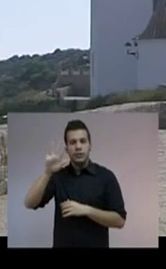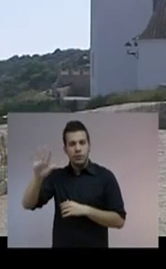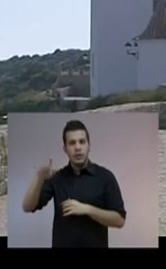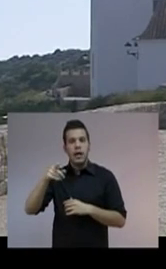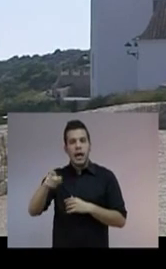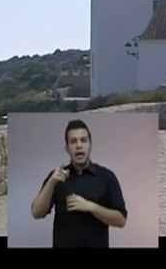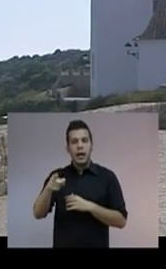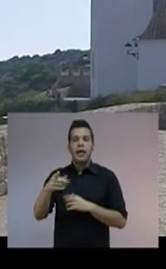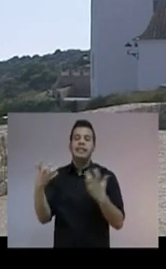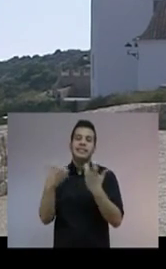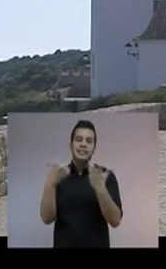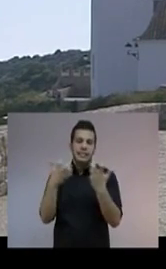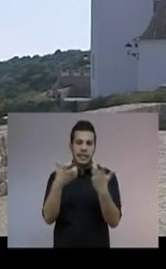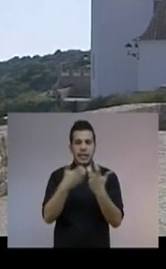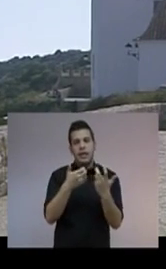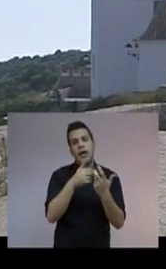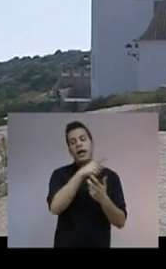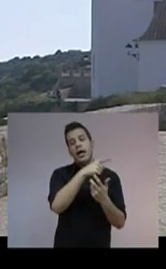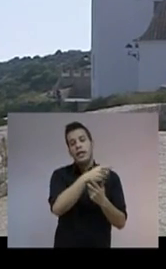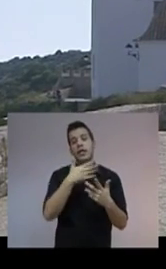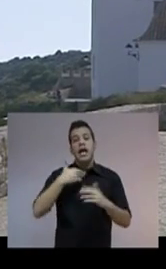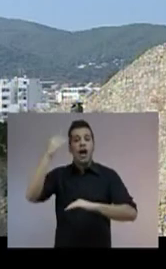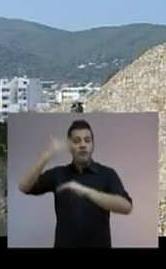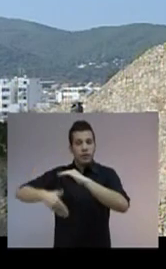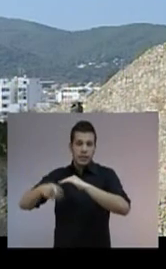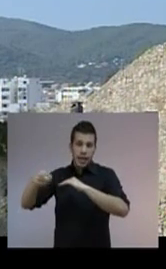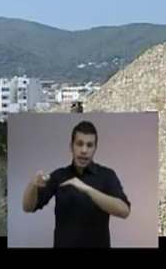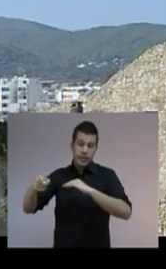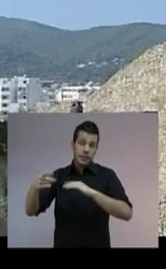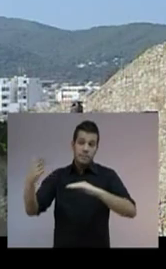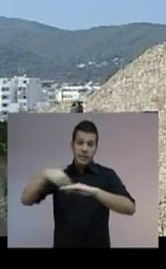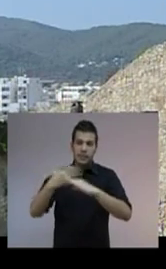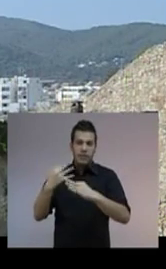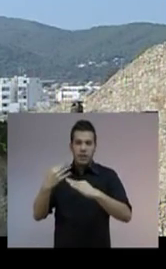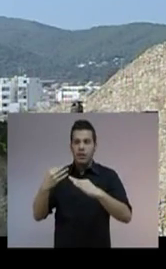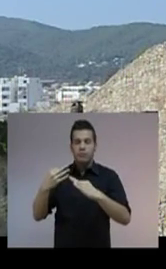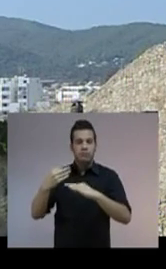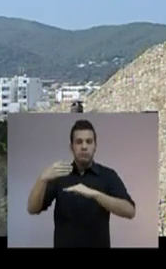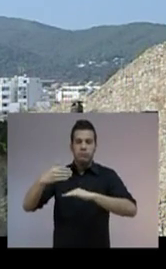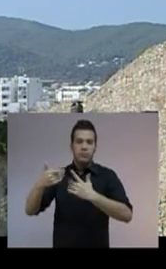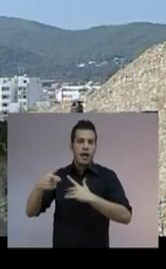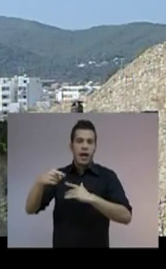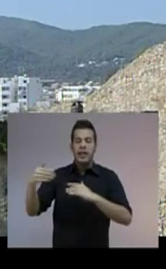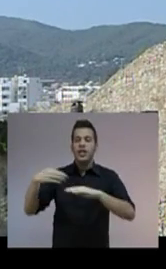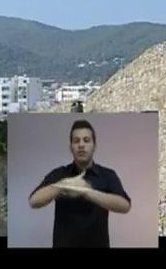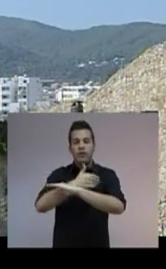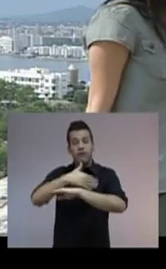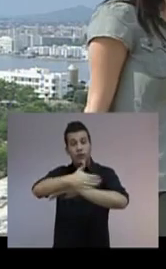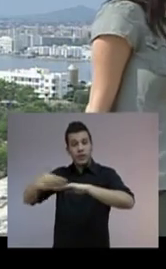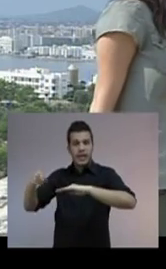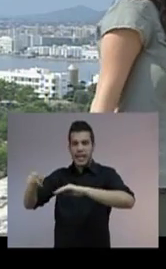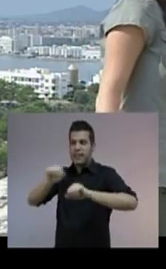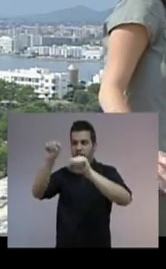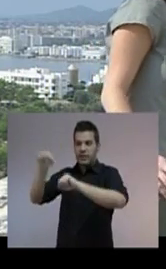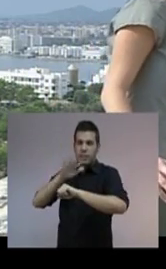está en guerra contra el turco. Esto es la frontera marítima española y había que defender la frontera contra el Imperio Otomano que atacaba.